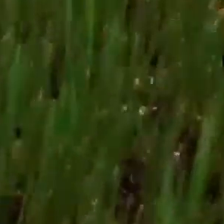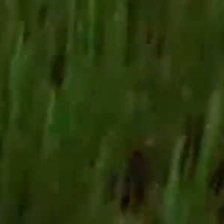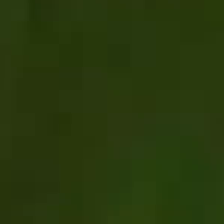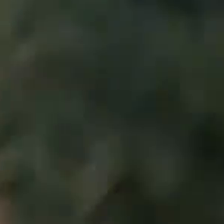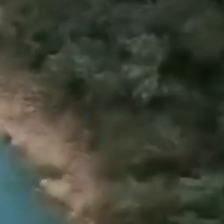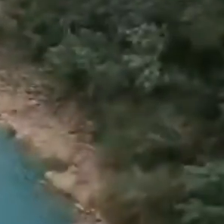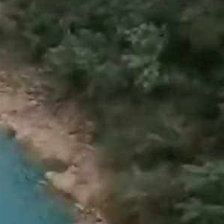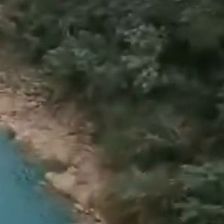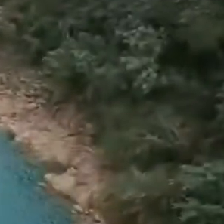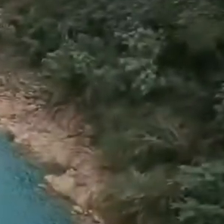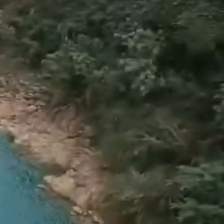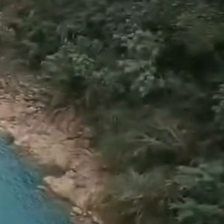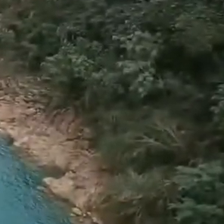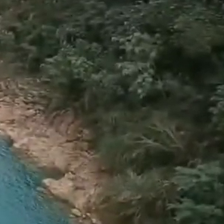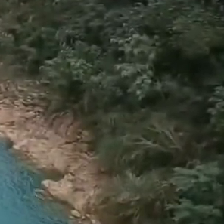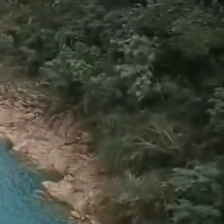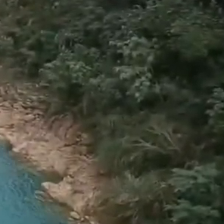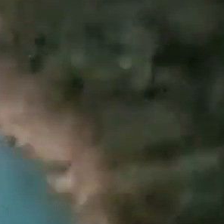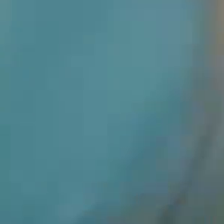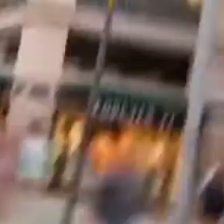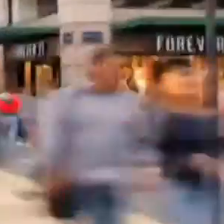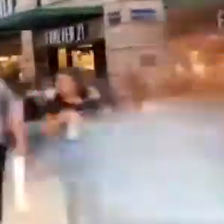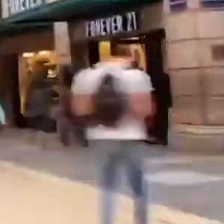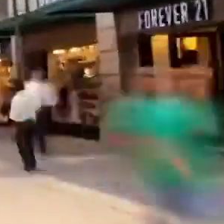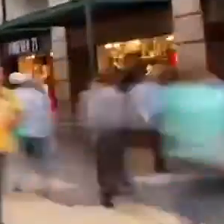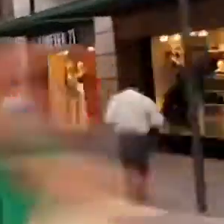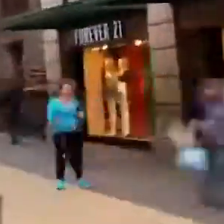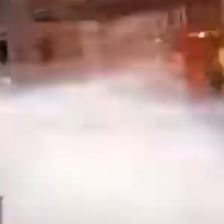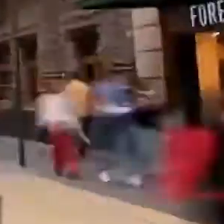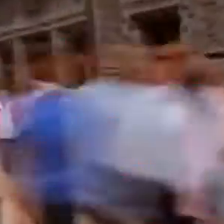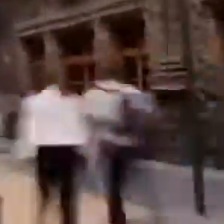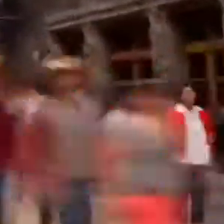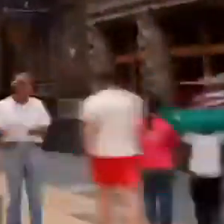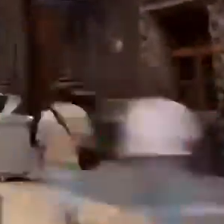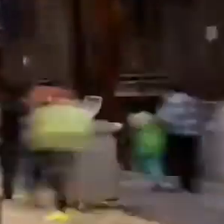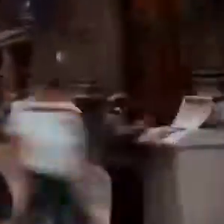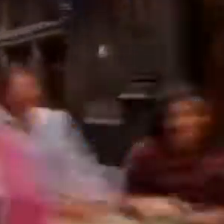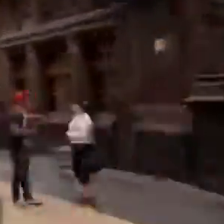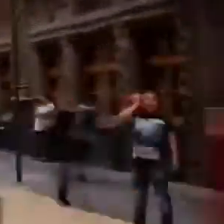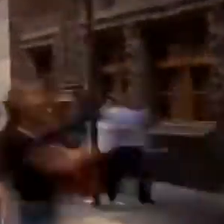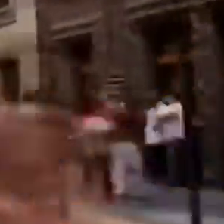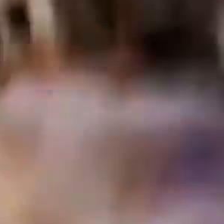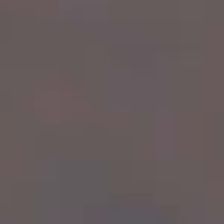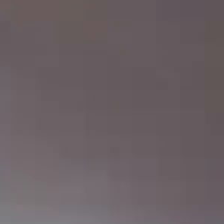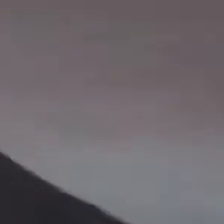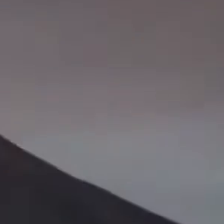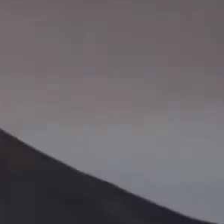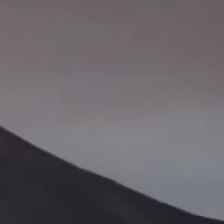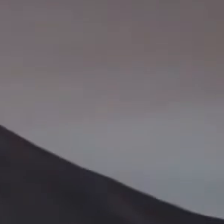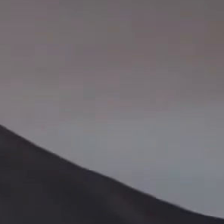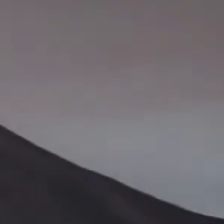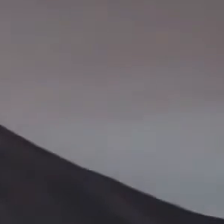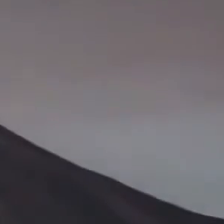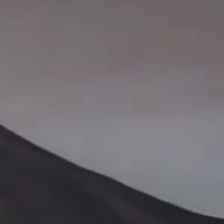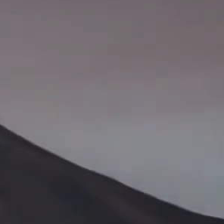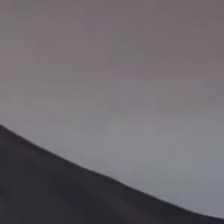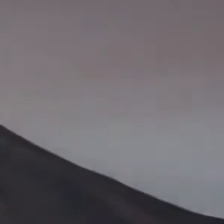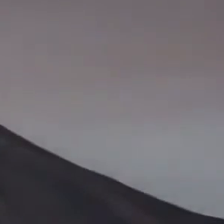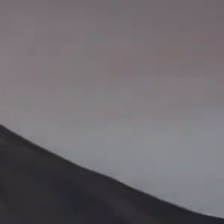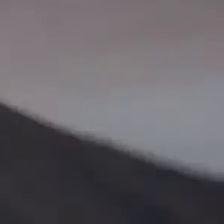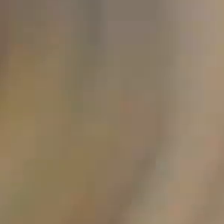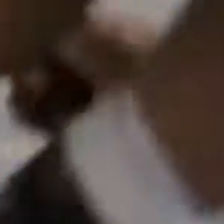camino. Como los ríos, somos una corriente que nada ni nadie puede detener. Y como los